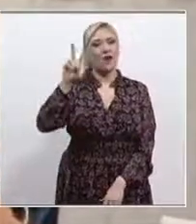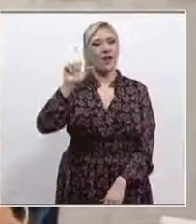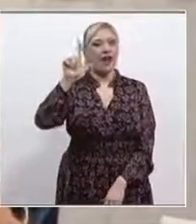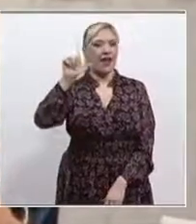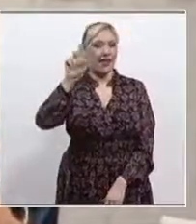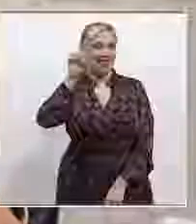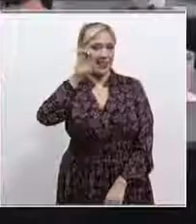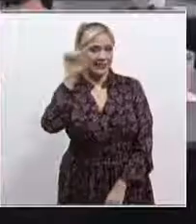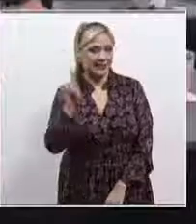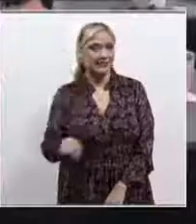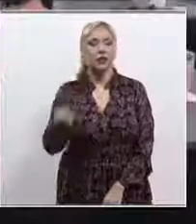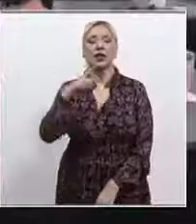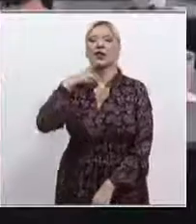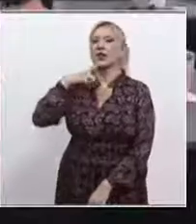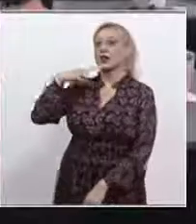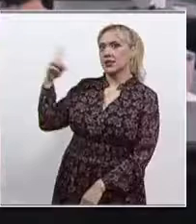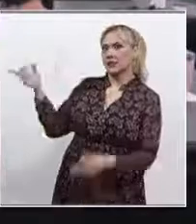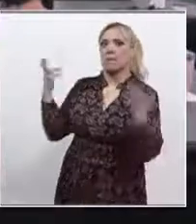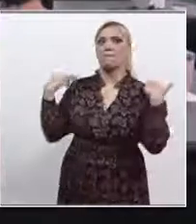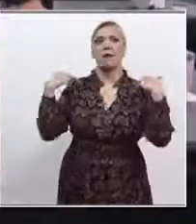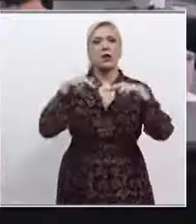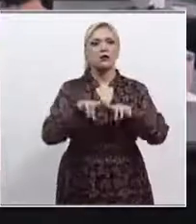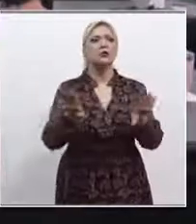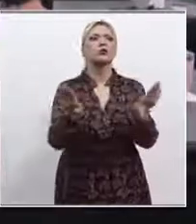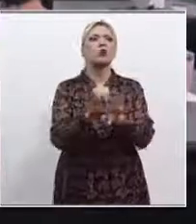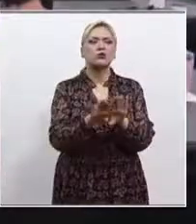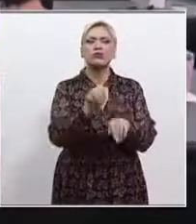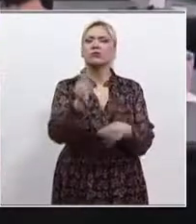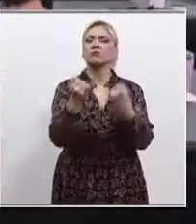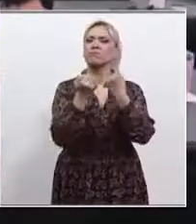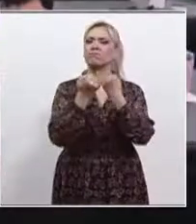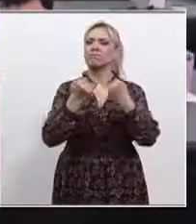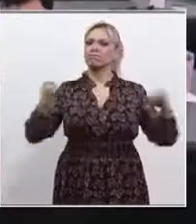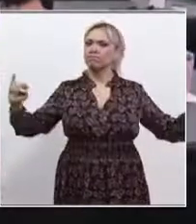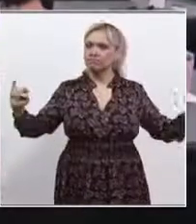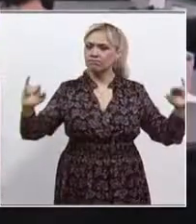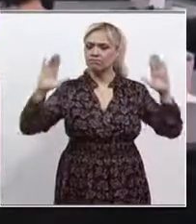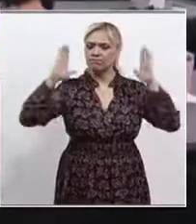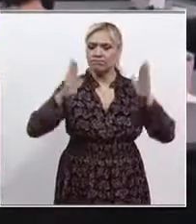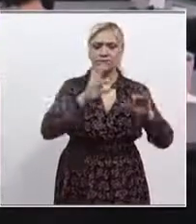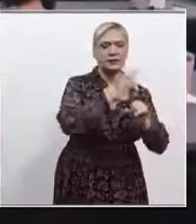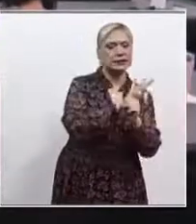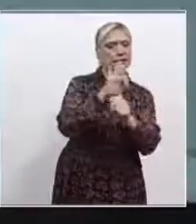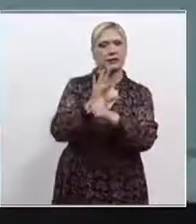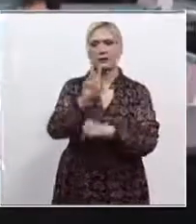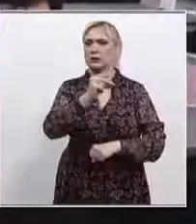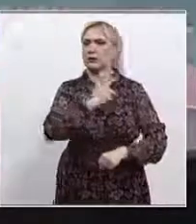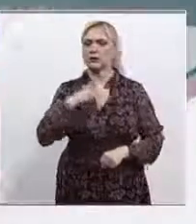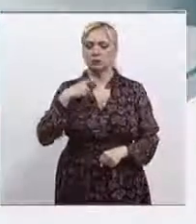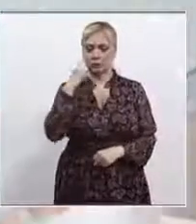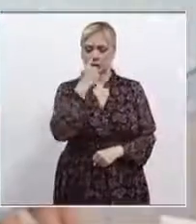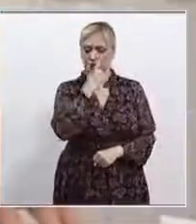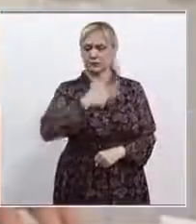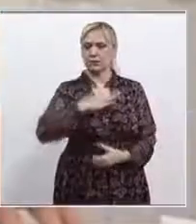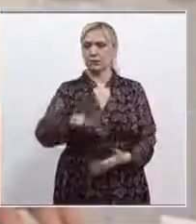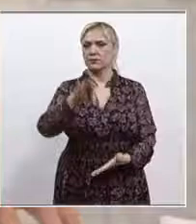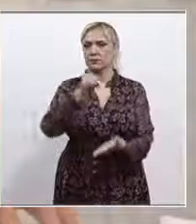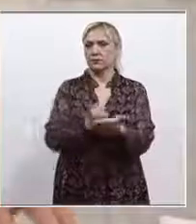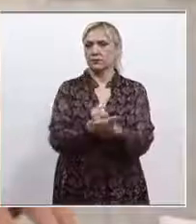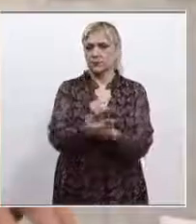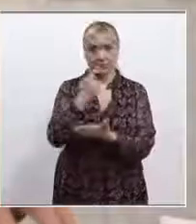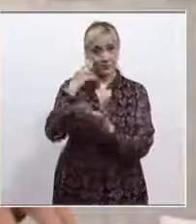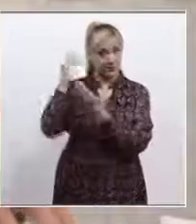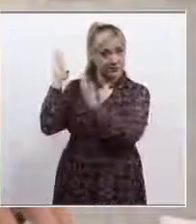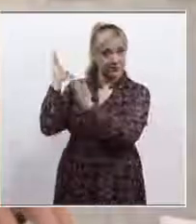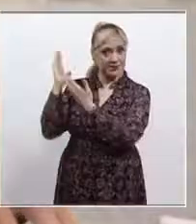que los actores políticos comprendan los principios de autonomía e independencia. Escuchemos lo que dijo. Y